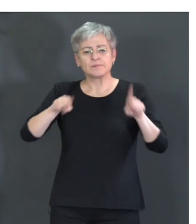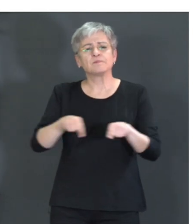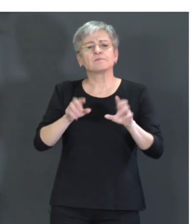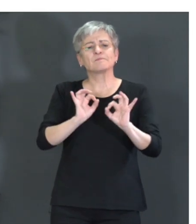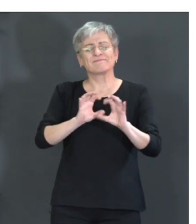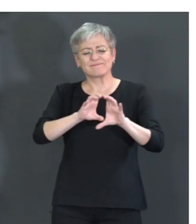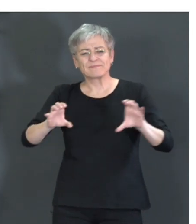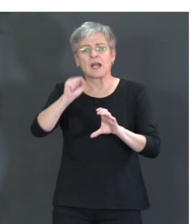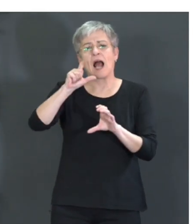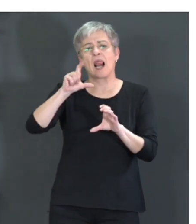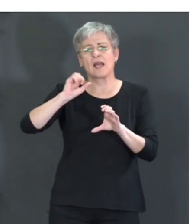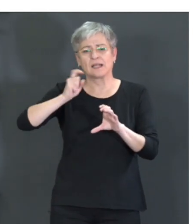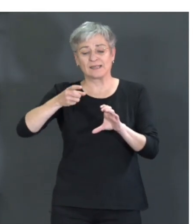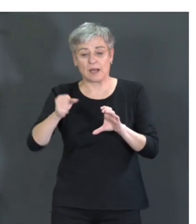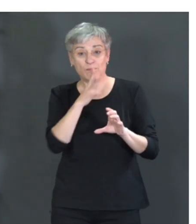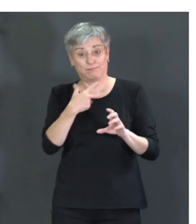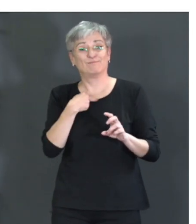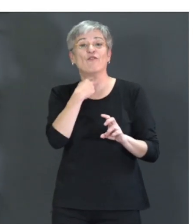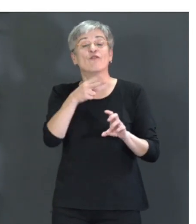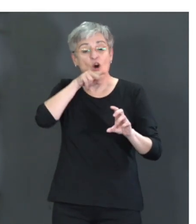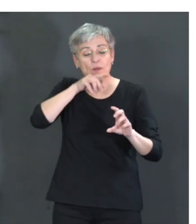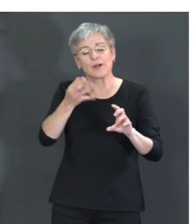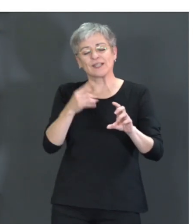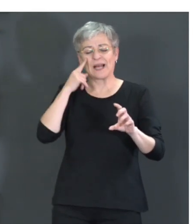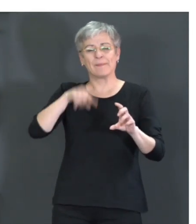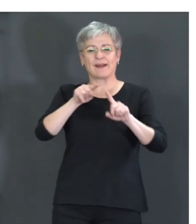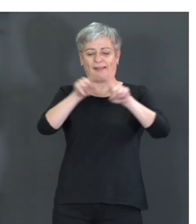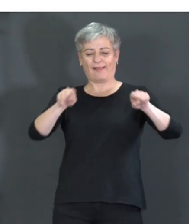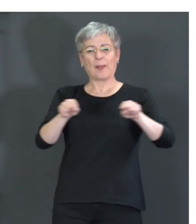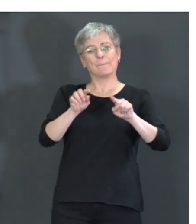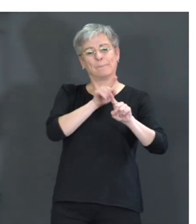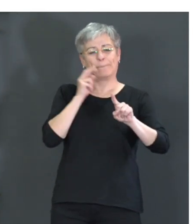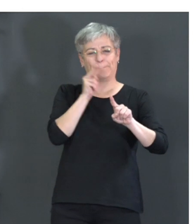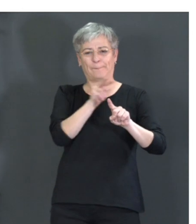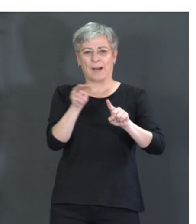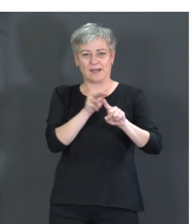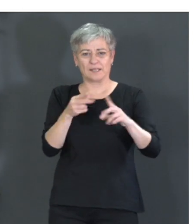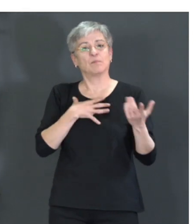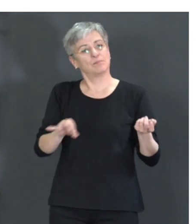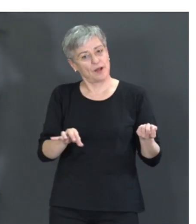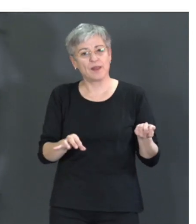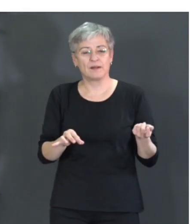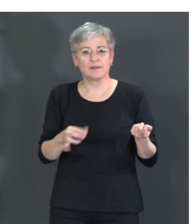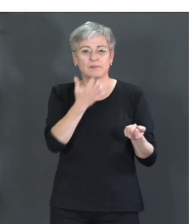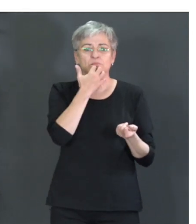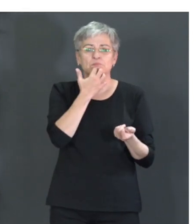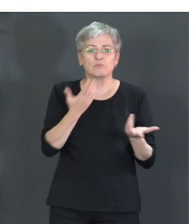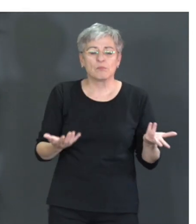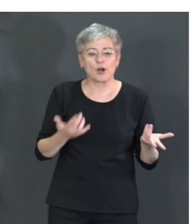que puedes interaccionar con la voz, pero aparte también tenía pantalla y permitía pues este tipo de funcionalidades, como por ejemplo